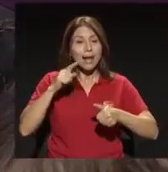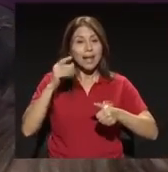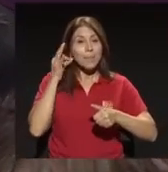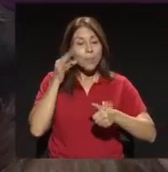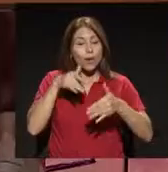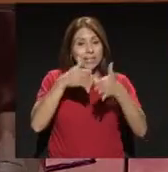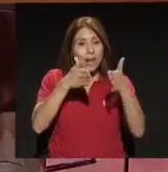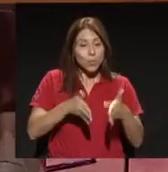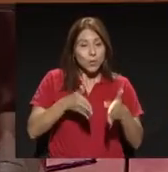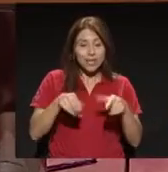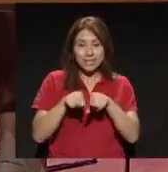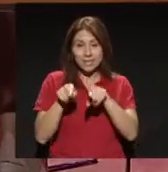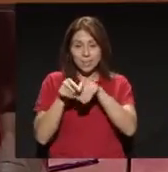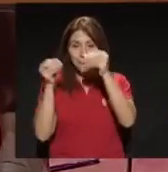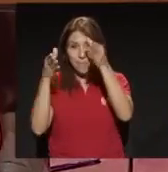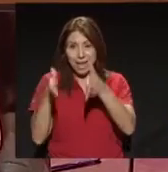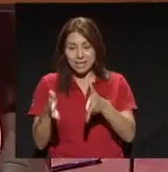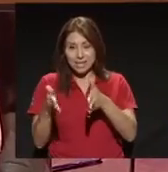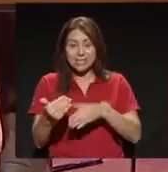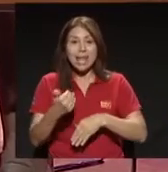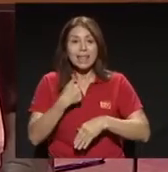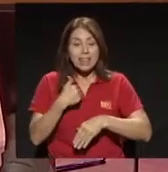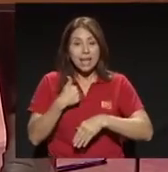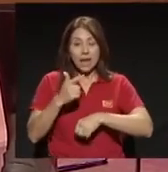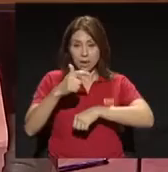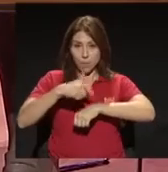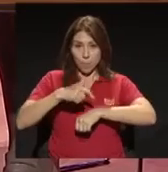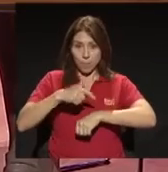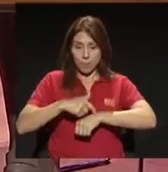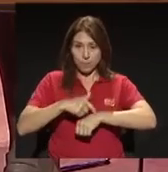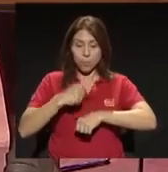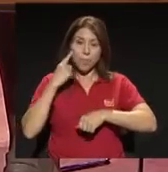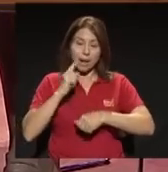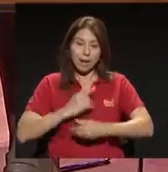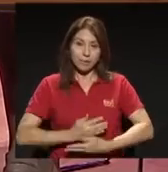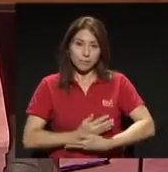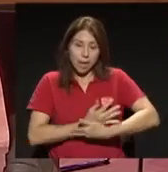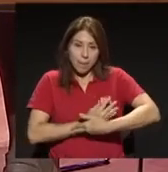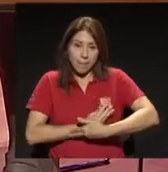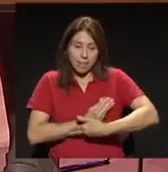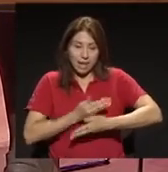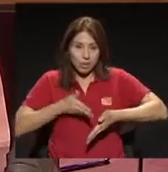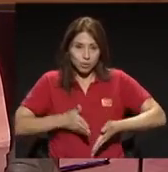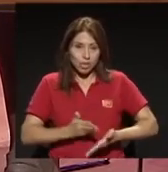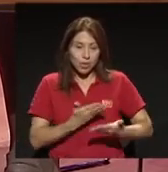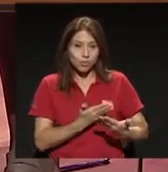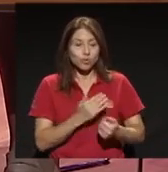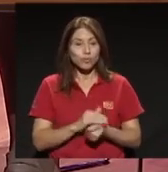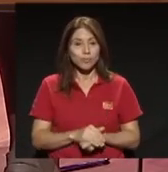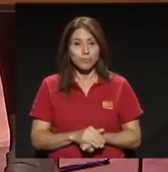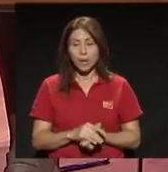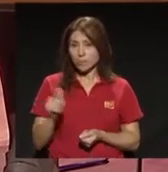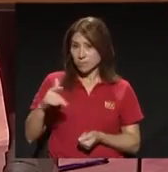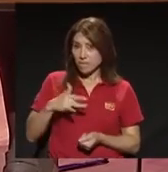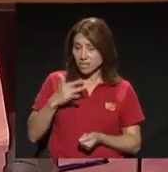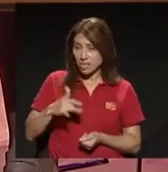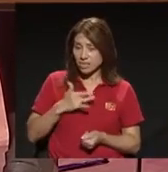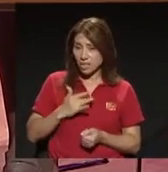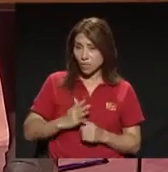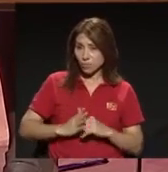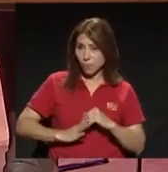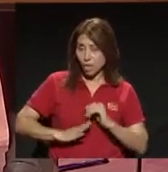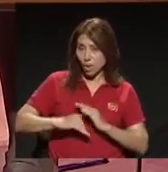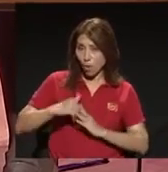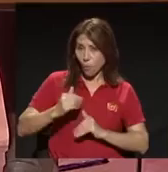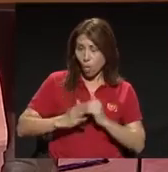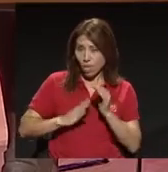tuvieran un espacio en los colegios para amamantar a sus hijos se han sentido incómodas las